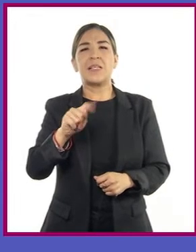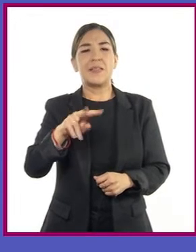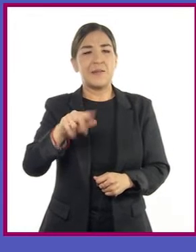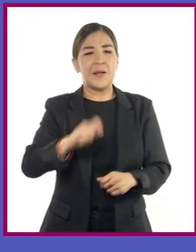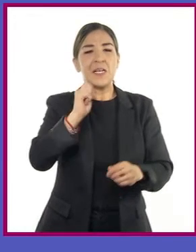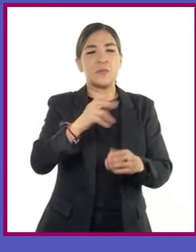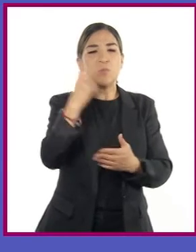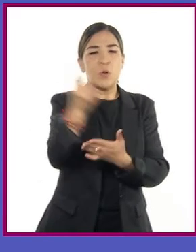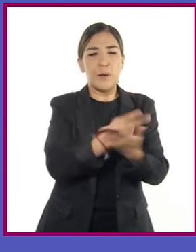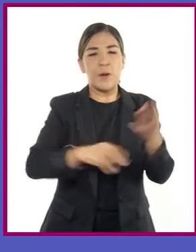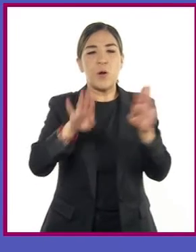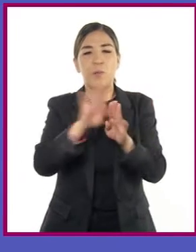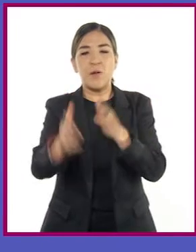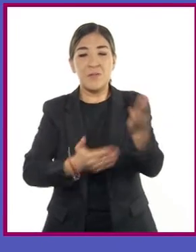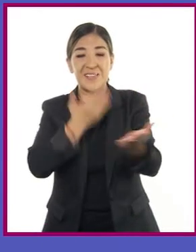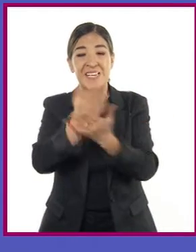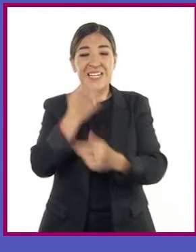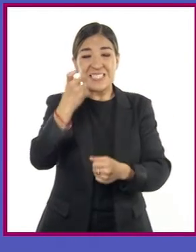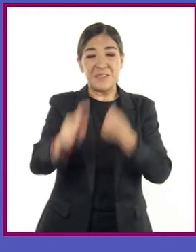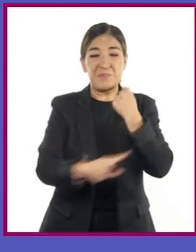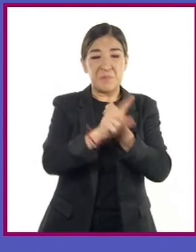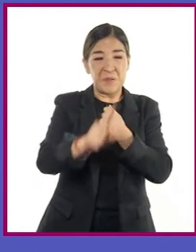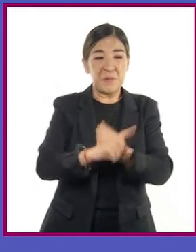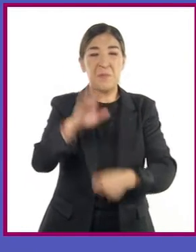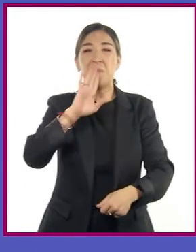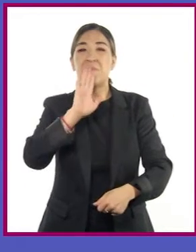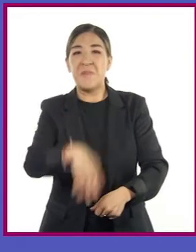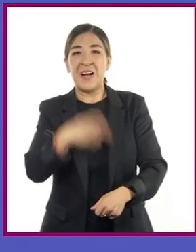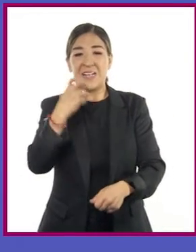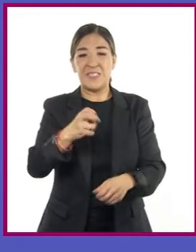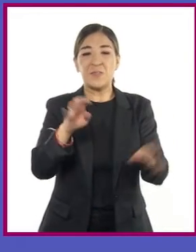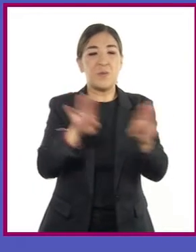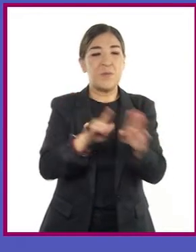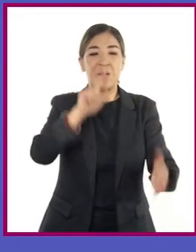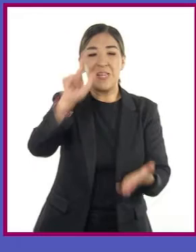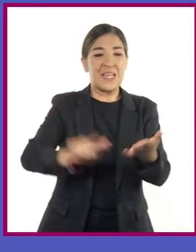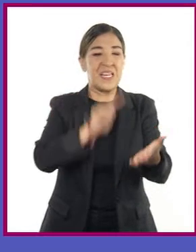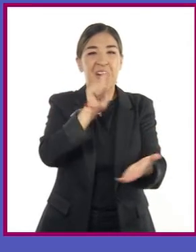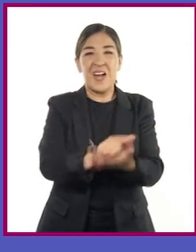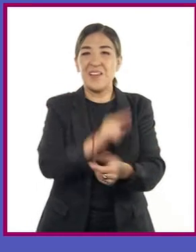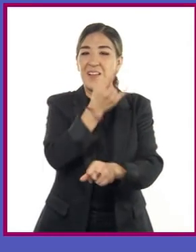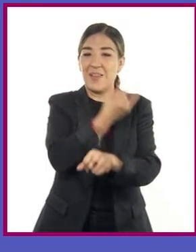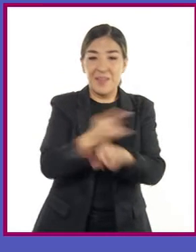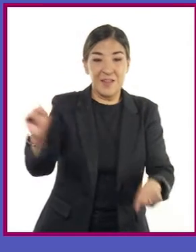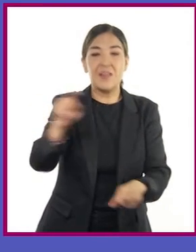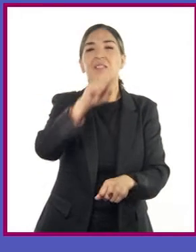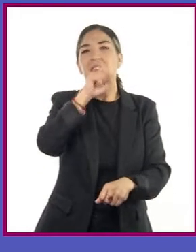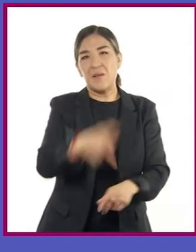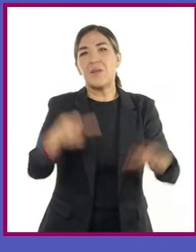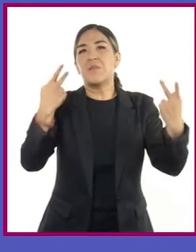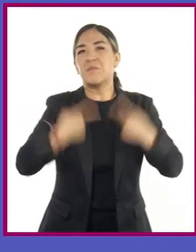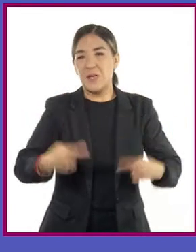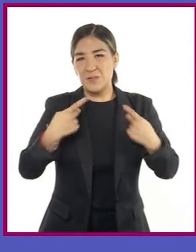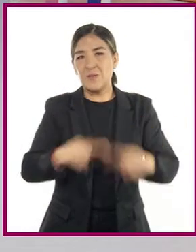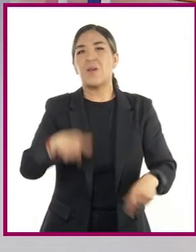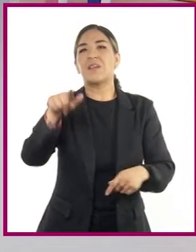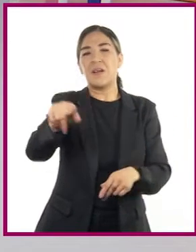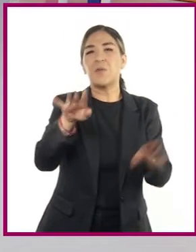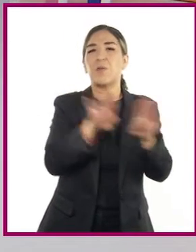el comportamiento delictivo no solamente viola la ley, sino también hiere a las víctimas y a la